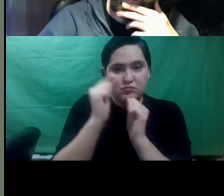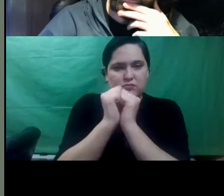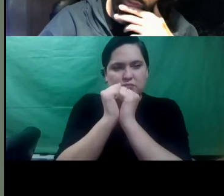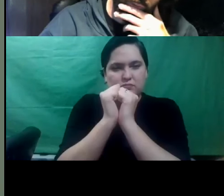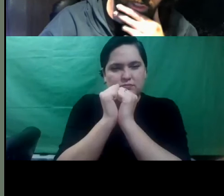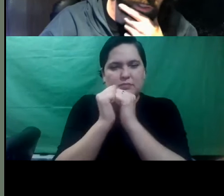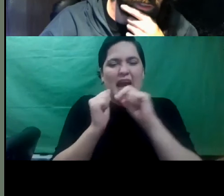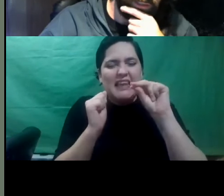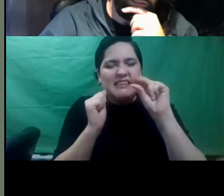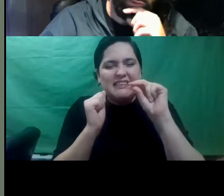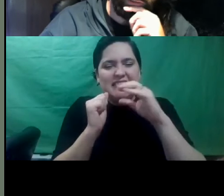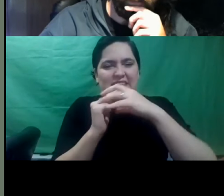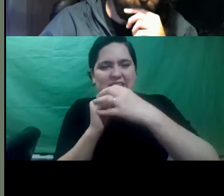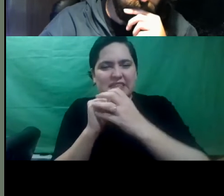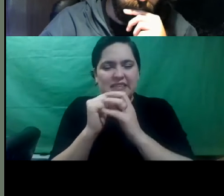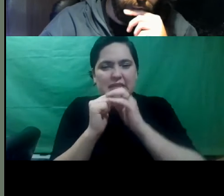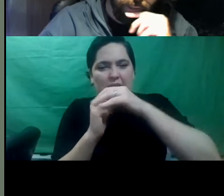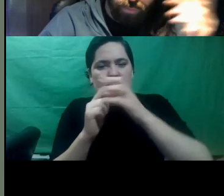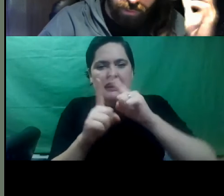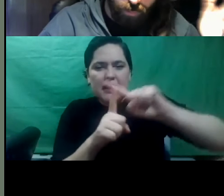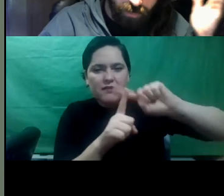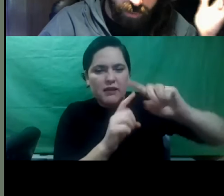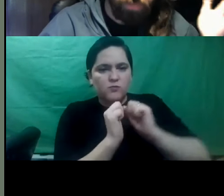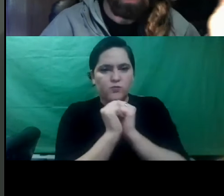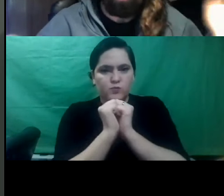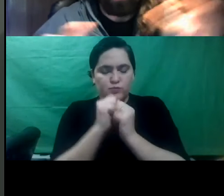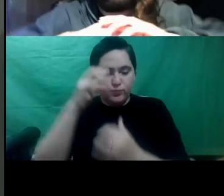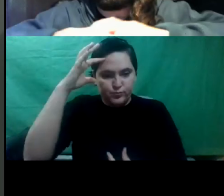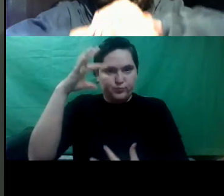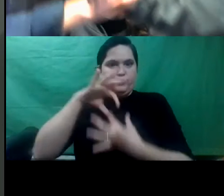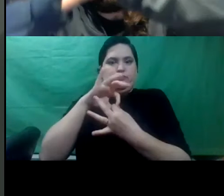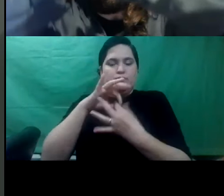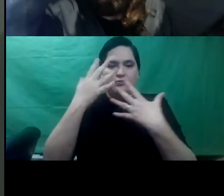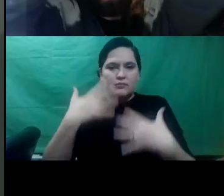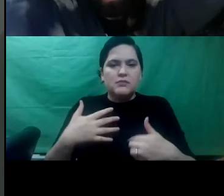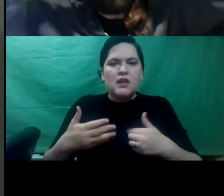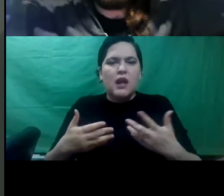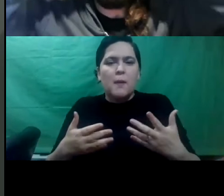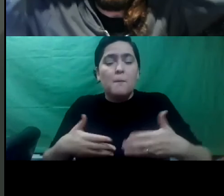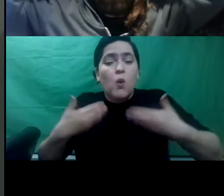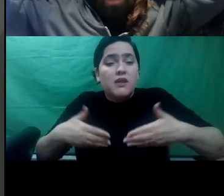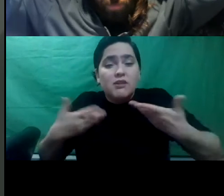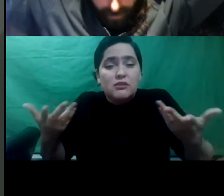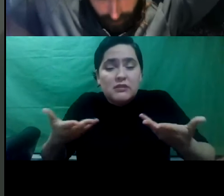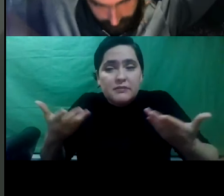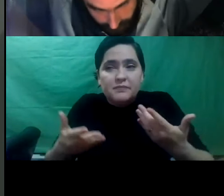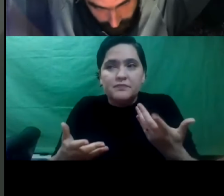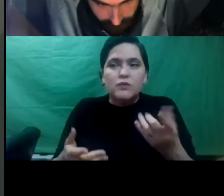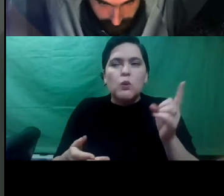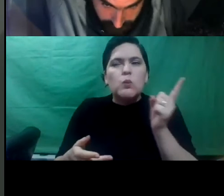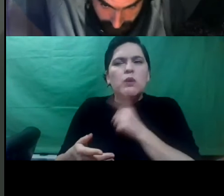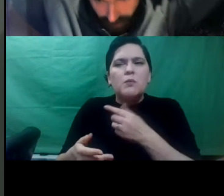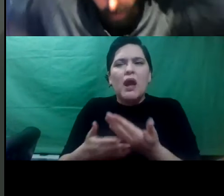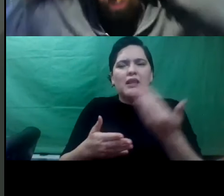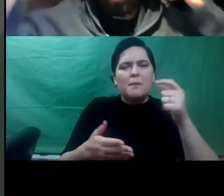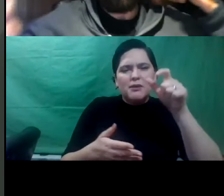mielina, son tractos que conectan distintas regiones. Entonces, lo primero, una motivación que proviene del último paper que escribió Varela antes de